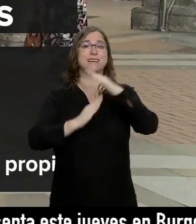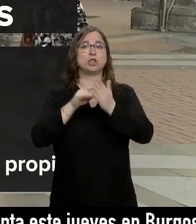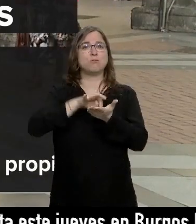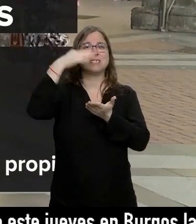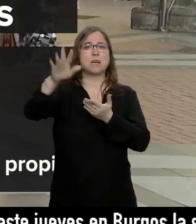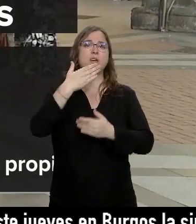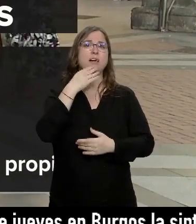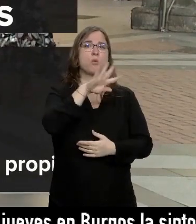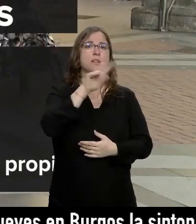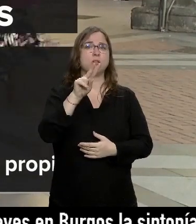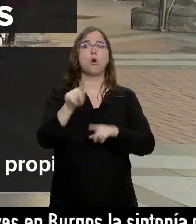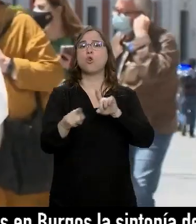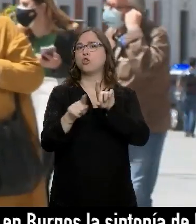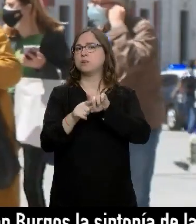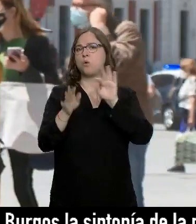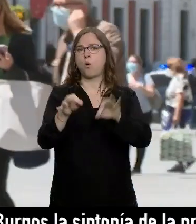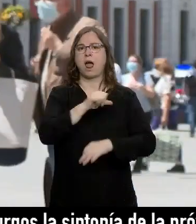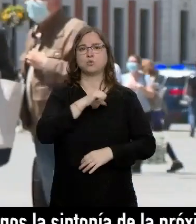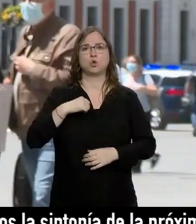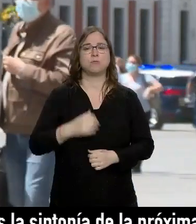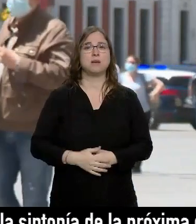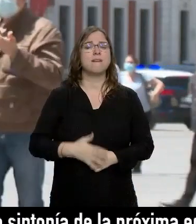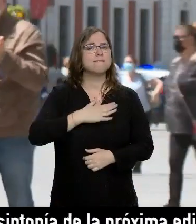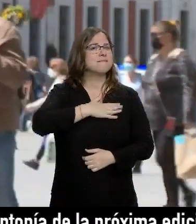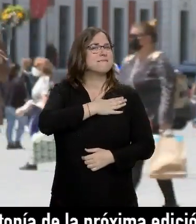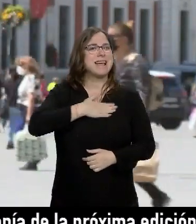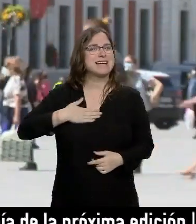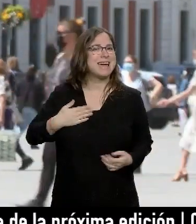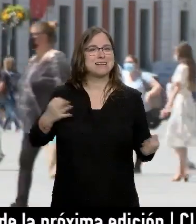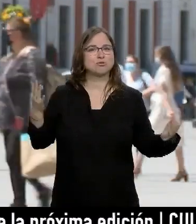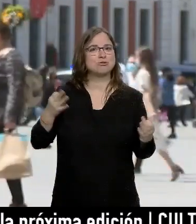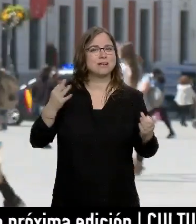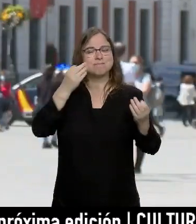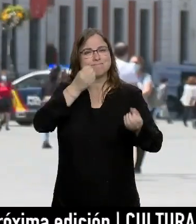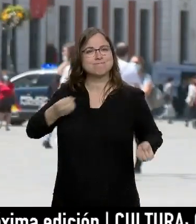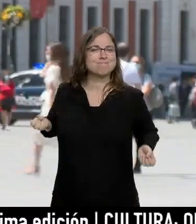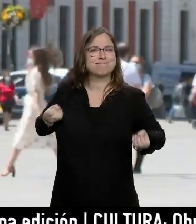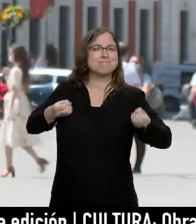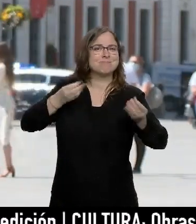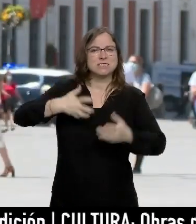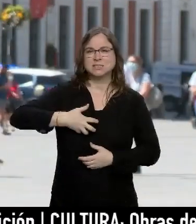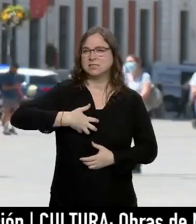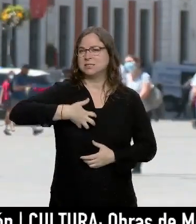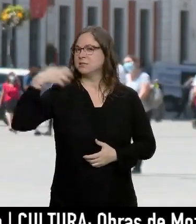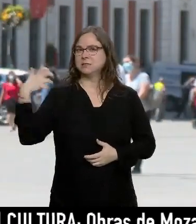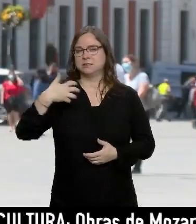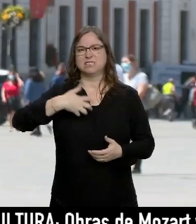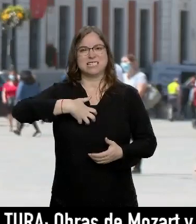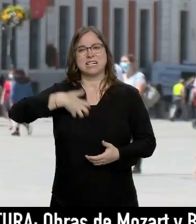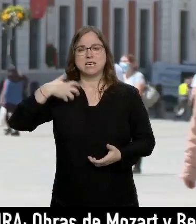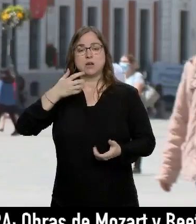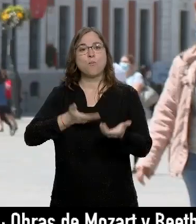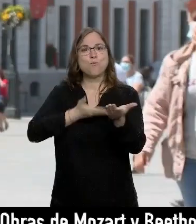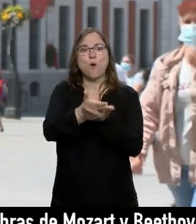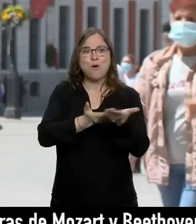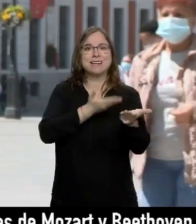42 años, sigue como autónomo. La idea era poder plasmar toda la indignación con